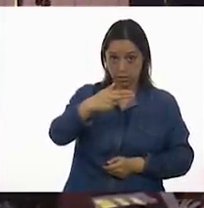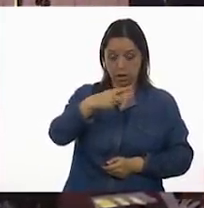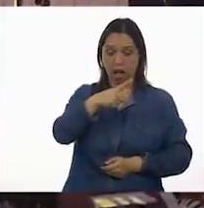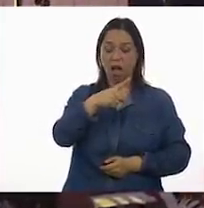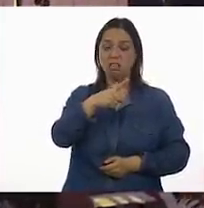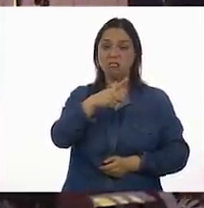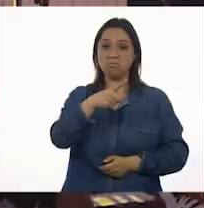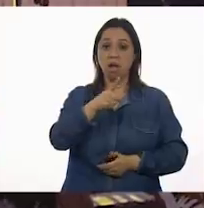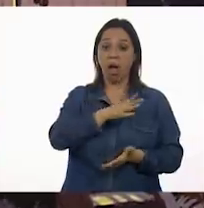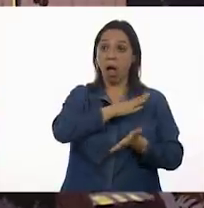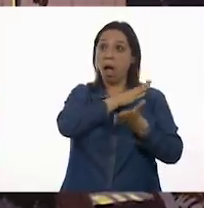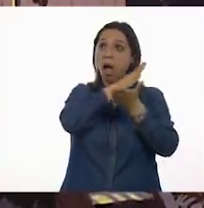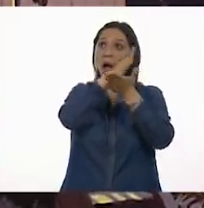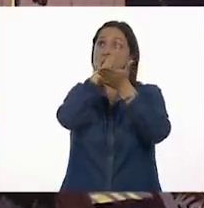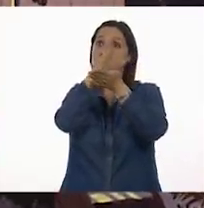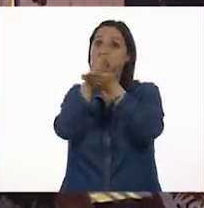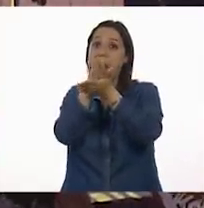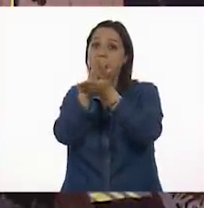ir a la colina.